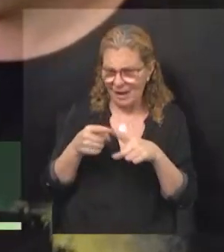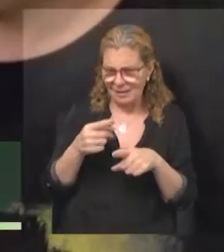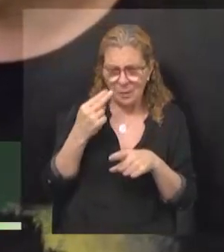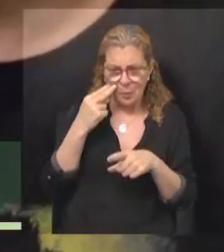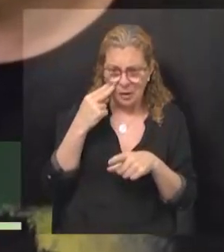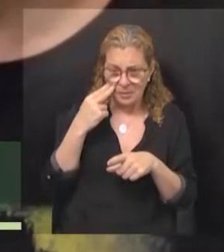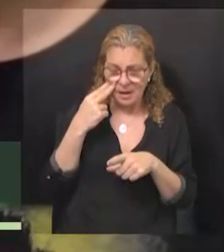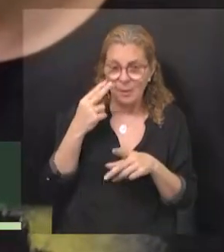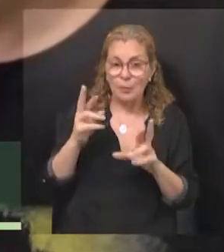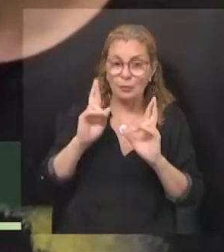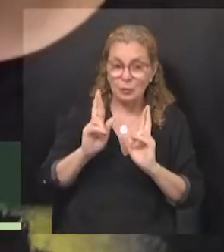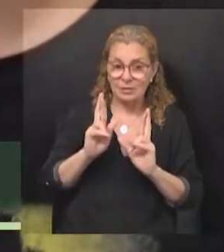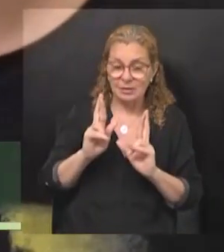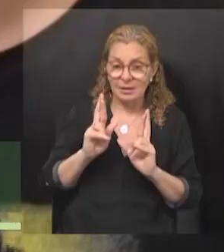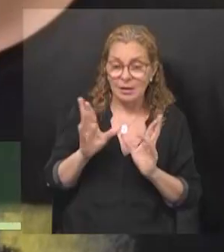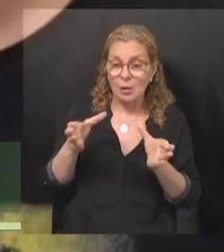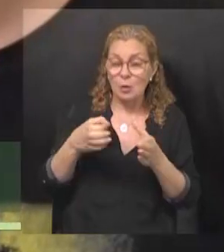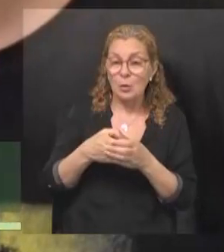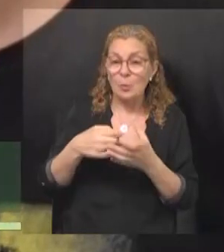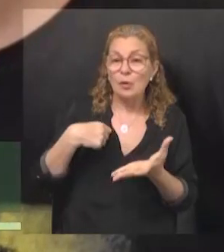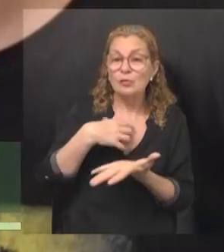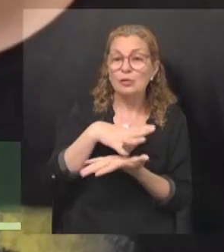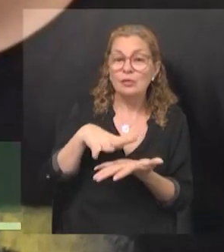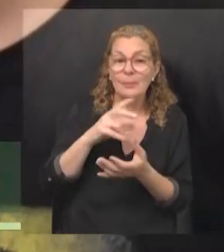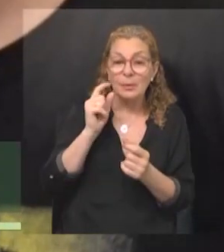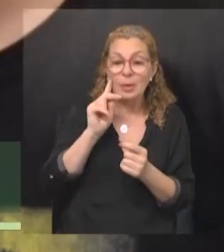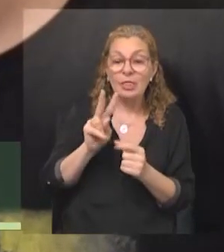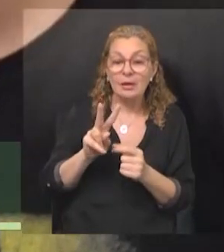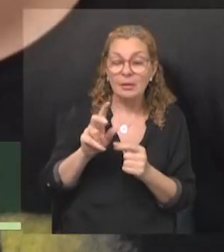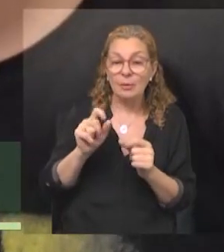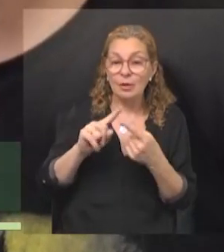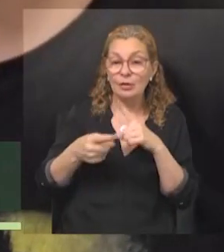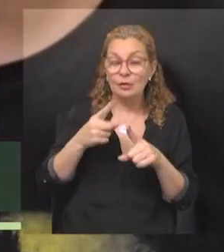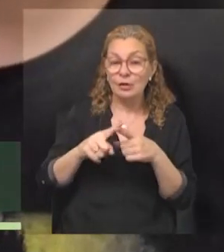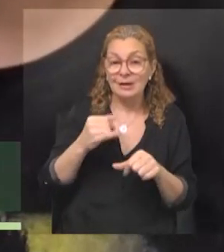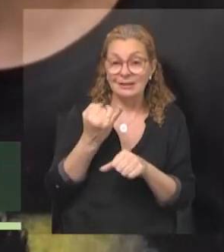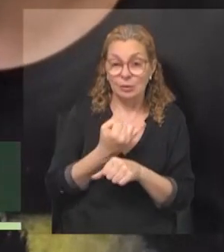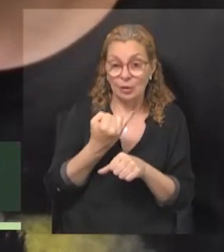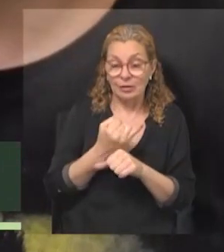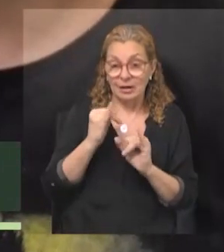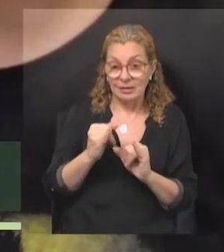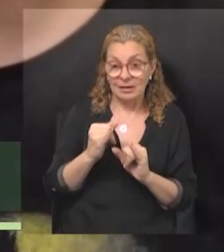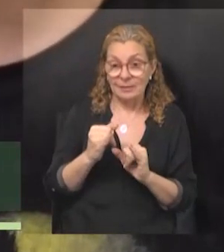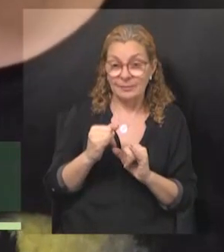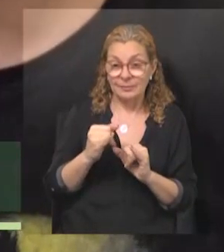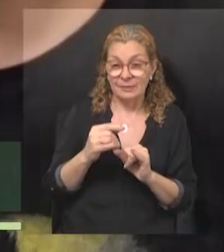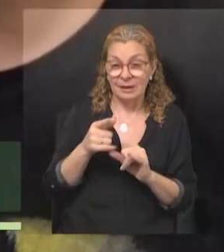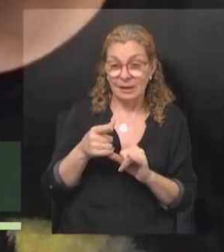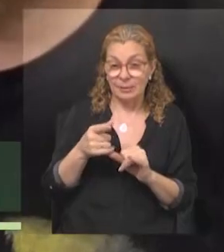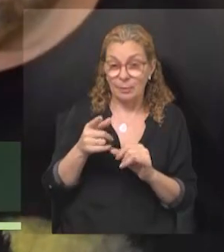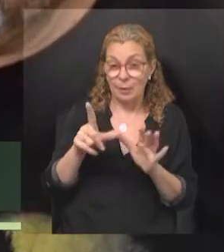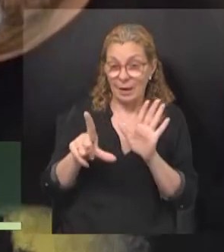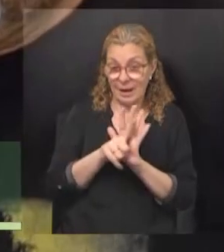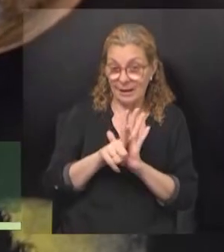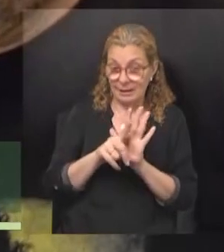que por suerte el movimiento social ha sabido atender en coordinación con actores institucionales que que dan la interpretación correcta a la